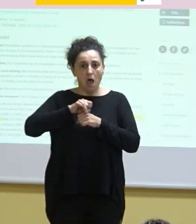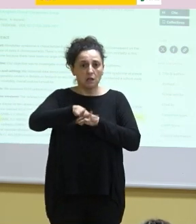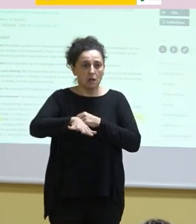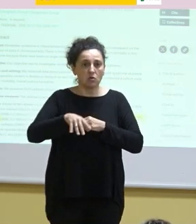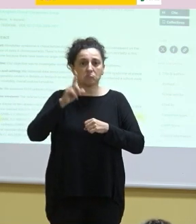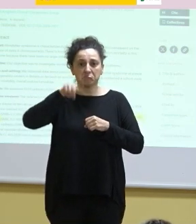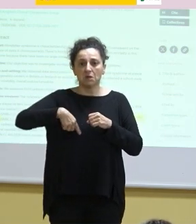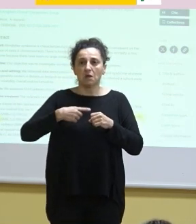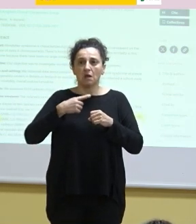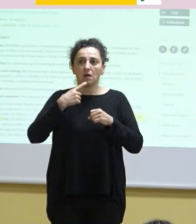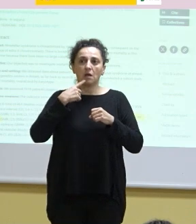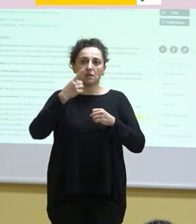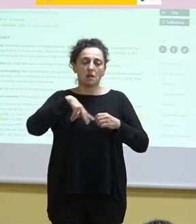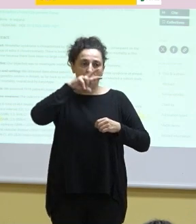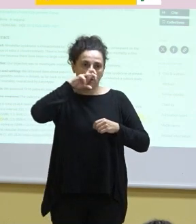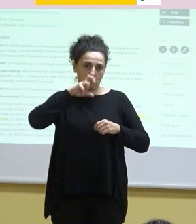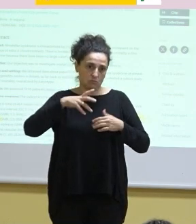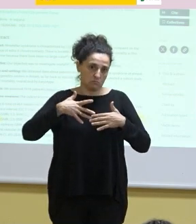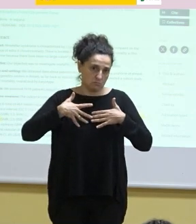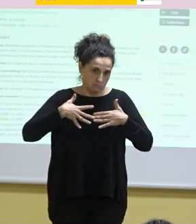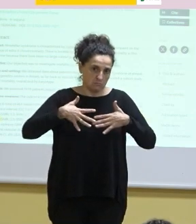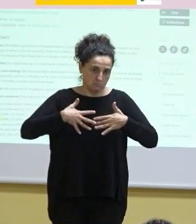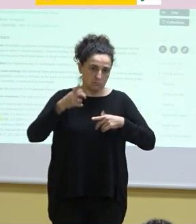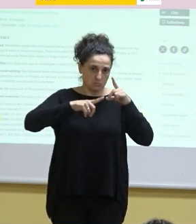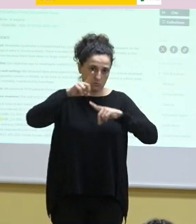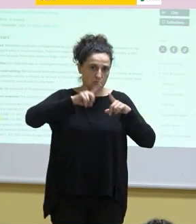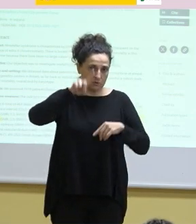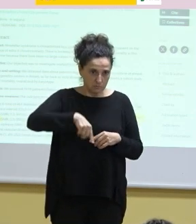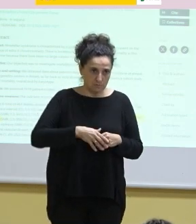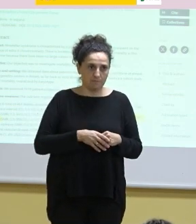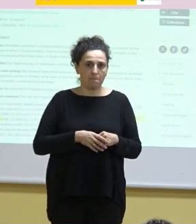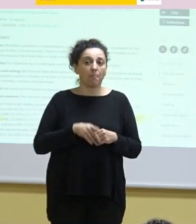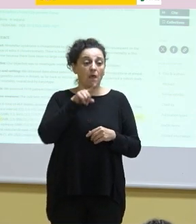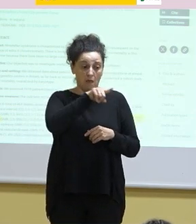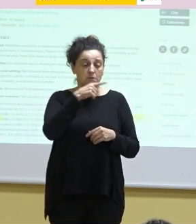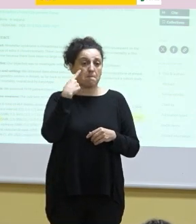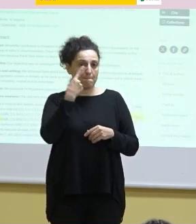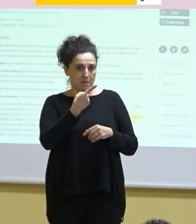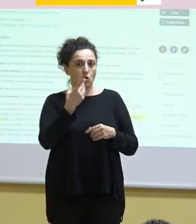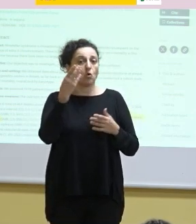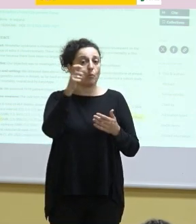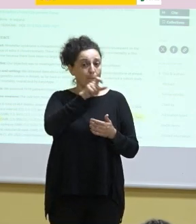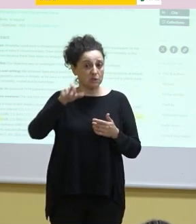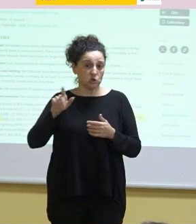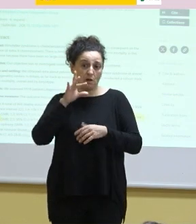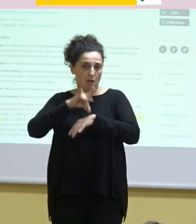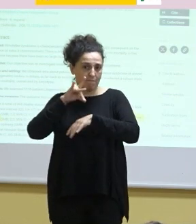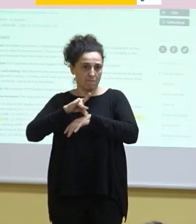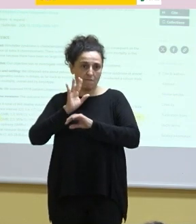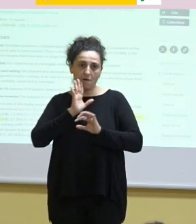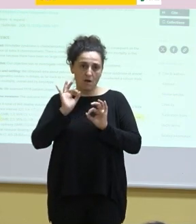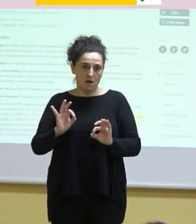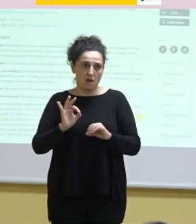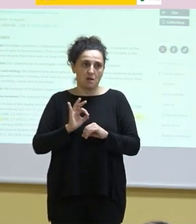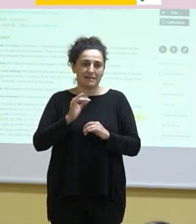lugar, alteraciones respiratorias. Eso ya me da lugar a entender que muchos de estos pacientes, aunque no sea